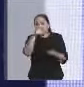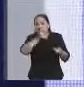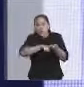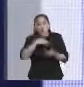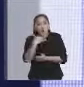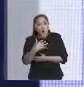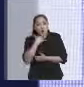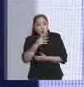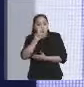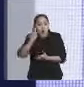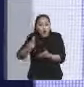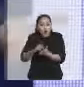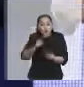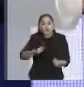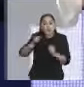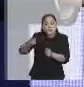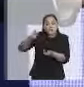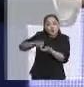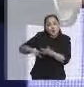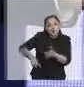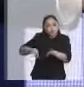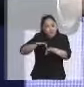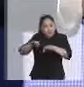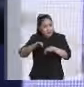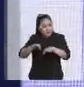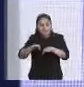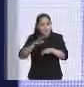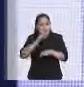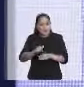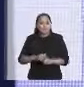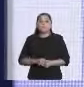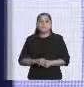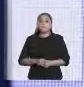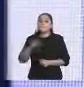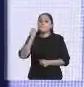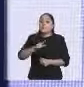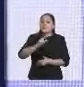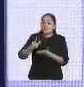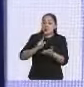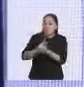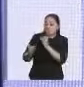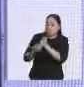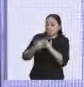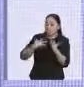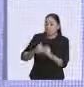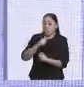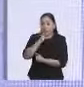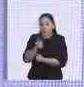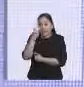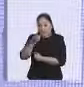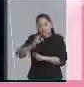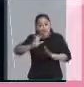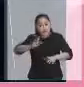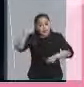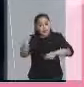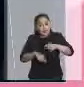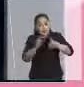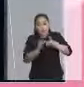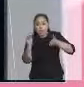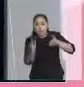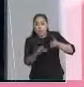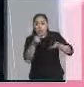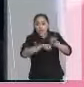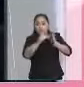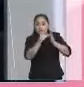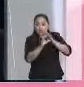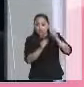gobierno. Eliminar el fuero, apenas se eliminó en la Cámara de Diputados, tiene que pasar por el Senado y por las legislaturas de los estados. Y